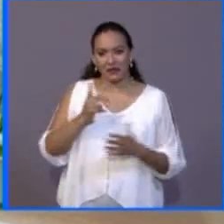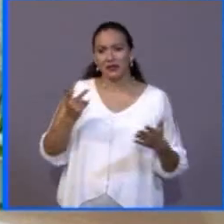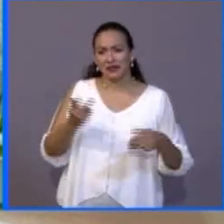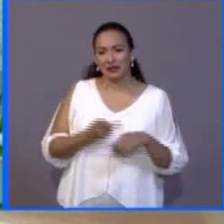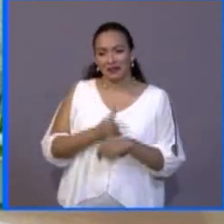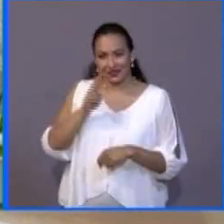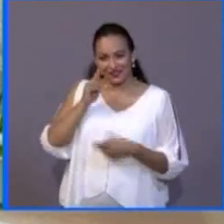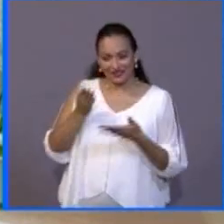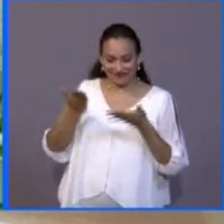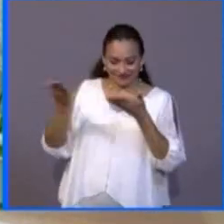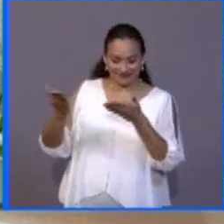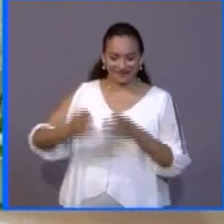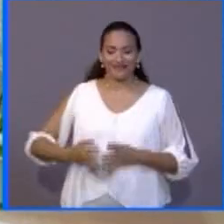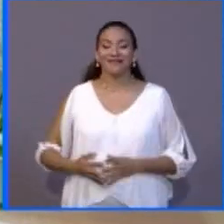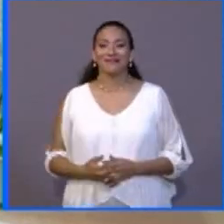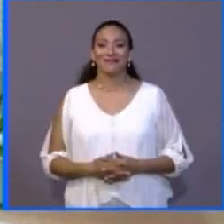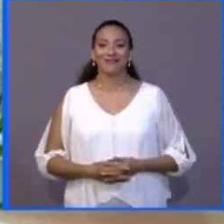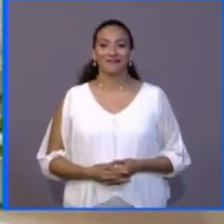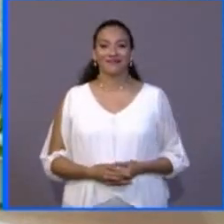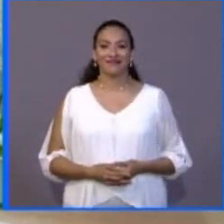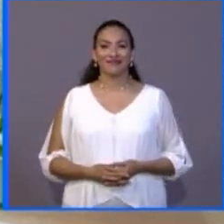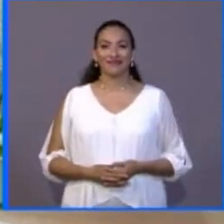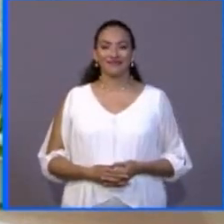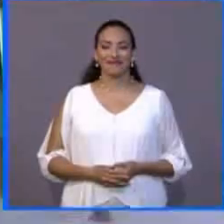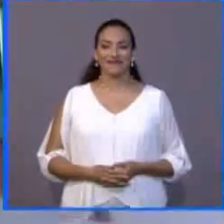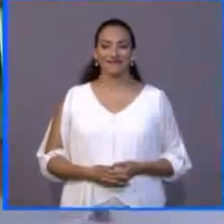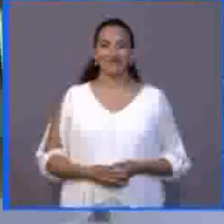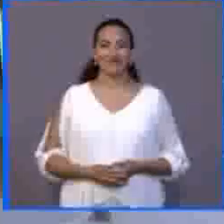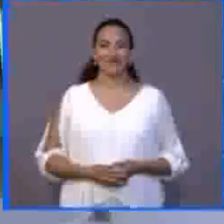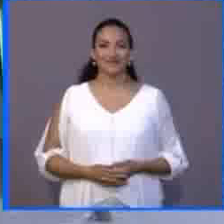Muy buenas tardes, Óscar. Adelante con tu reporte.